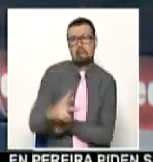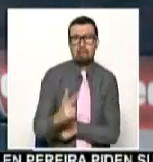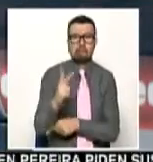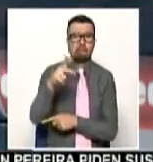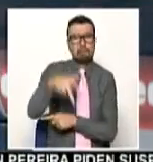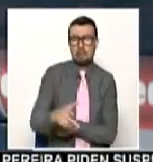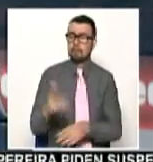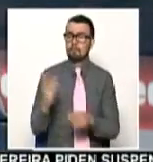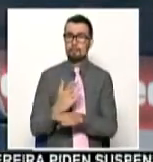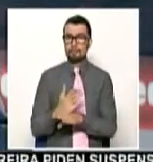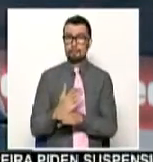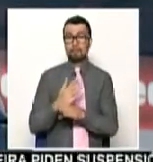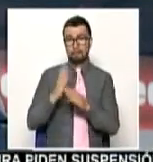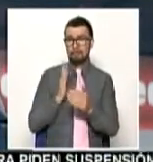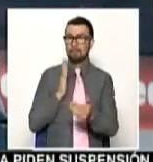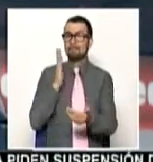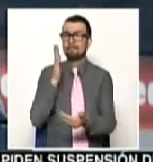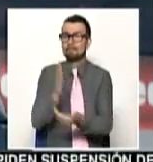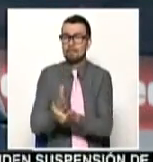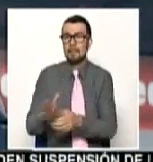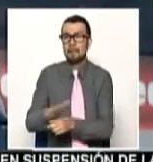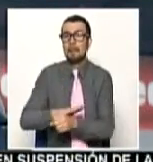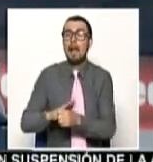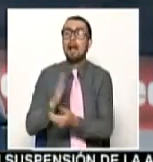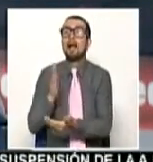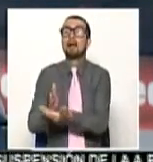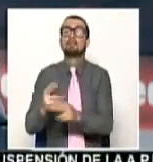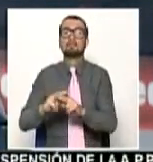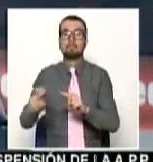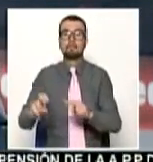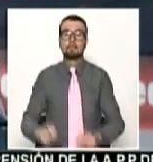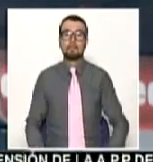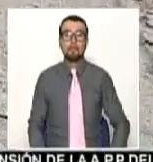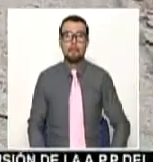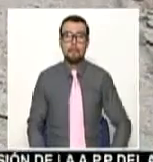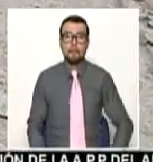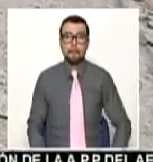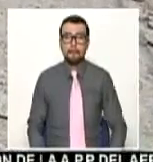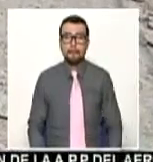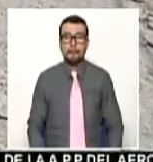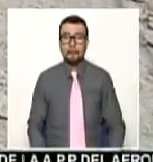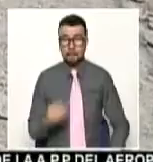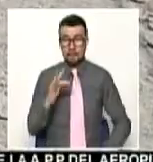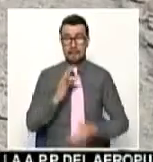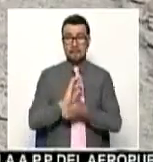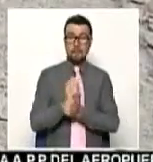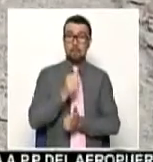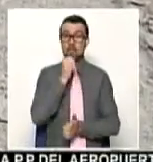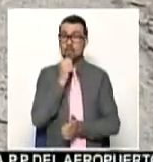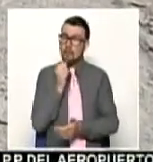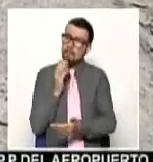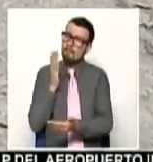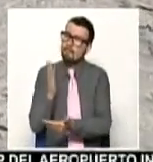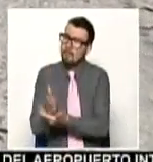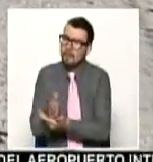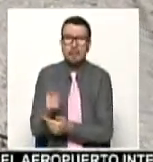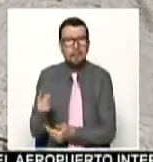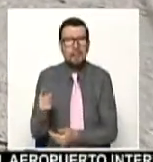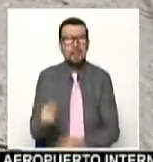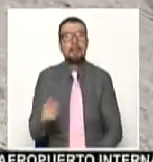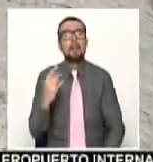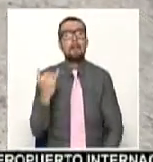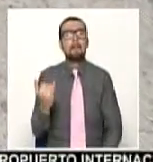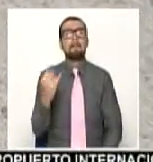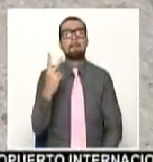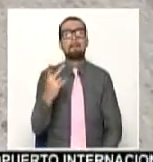Ese es el tema central en Telecafé Noticias en tu barrio, en la ciudad de Manizales. Telecafé Noticias en tu barrio, desde el barrio Villahermosa, donde